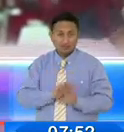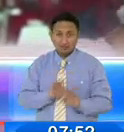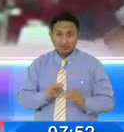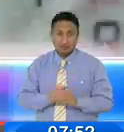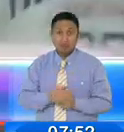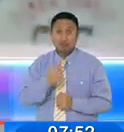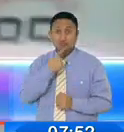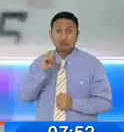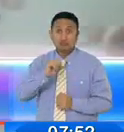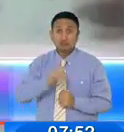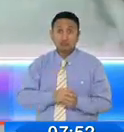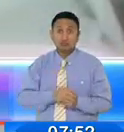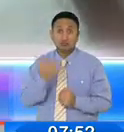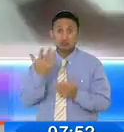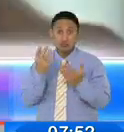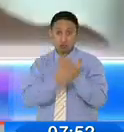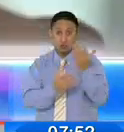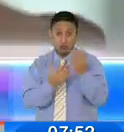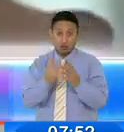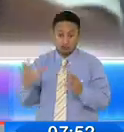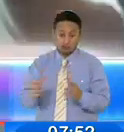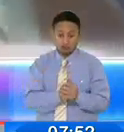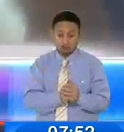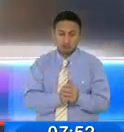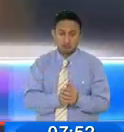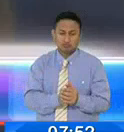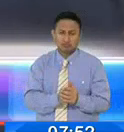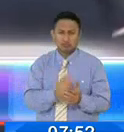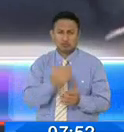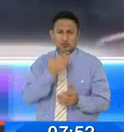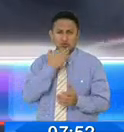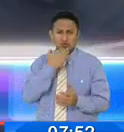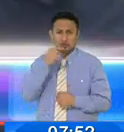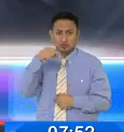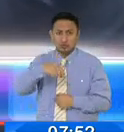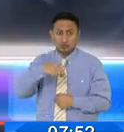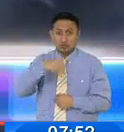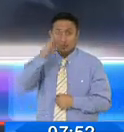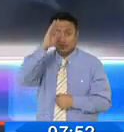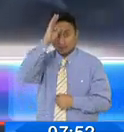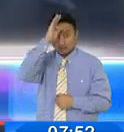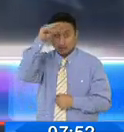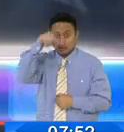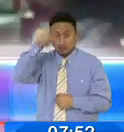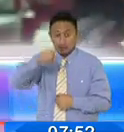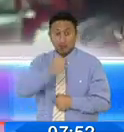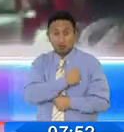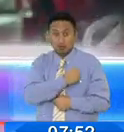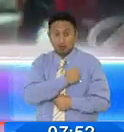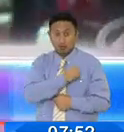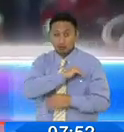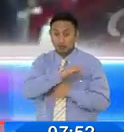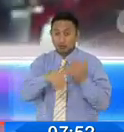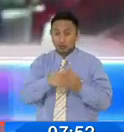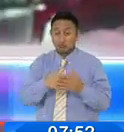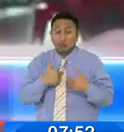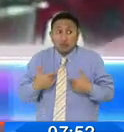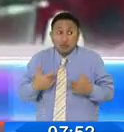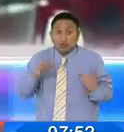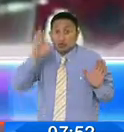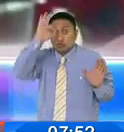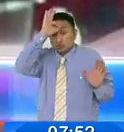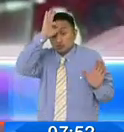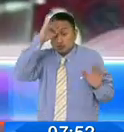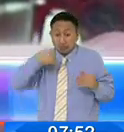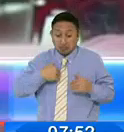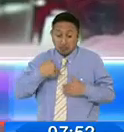se llevó hasta los guantes. Entonces, ¿cómo puede ser posible que aquí en esta clínica el dueño, todos digan que no saben, que no tienen nada,